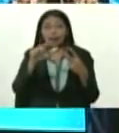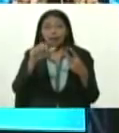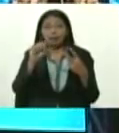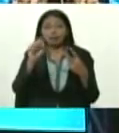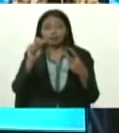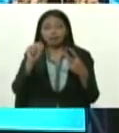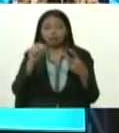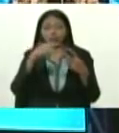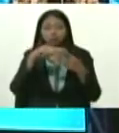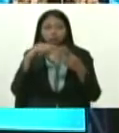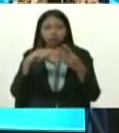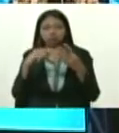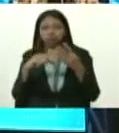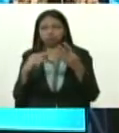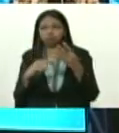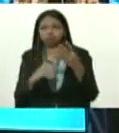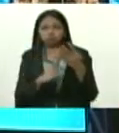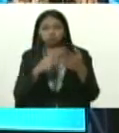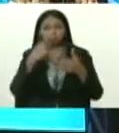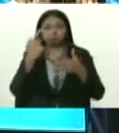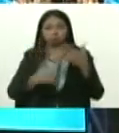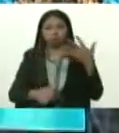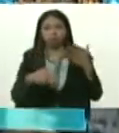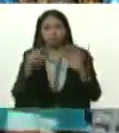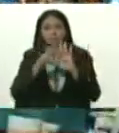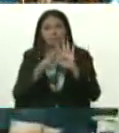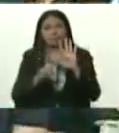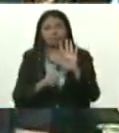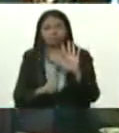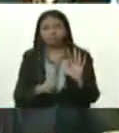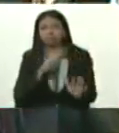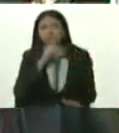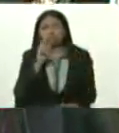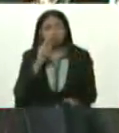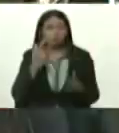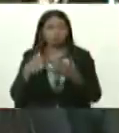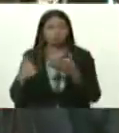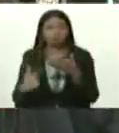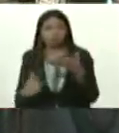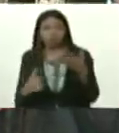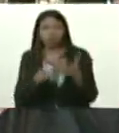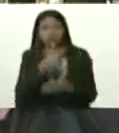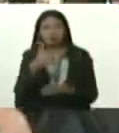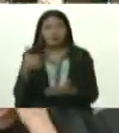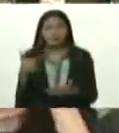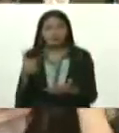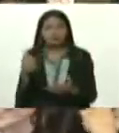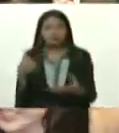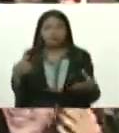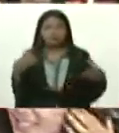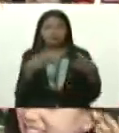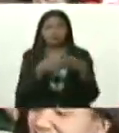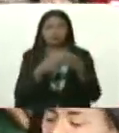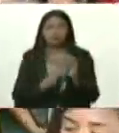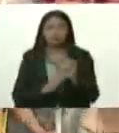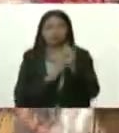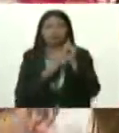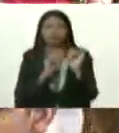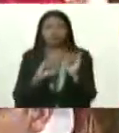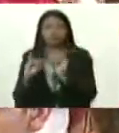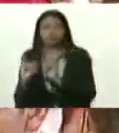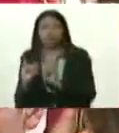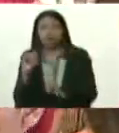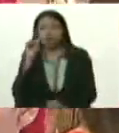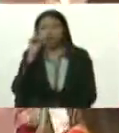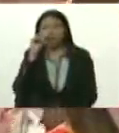Medina, Cecilio Pérez, Eliana Lozano, Pastora Hernández, Juan